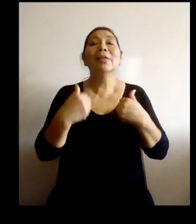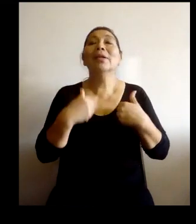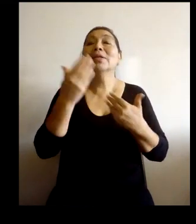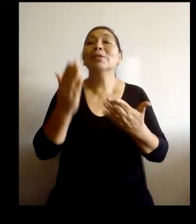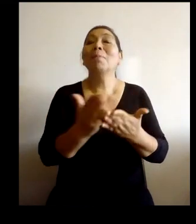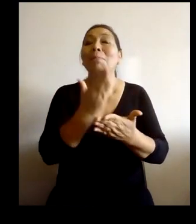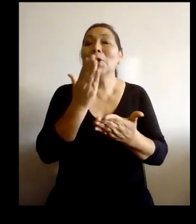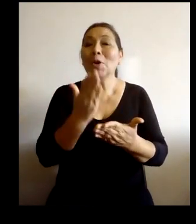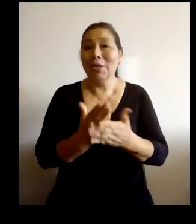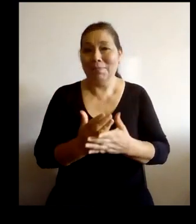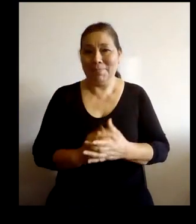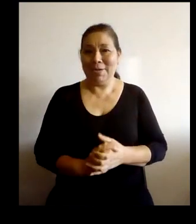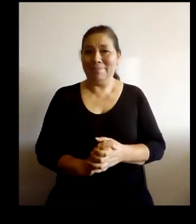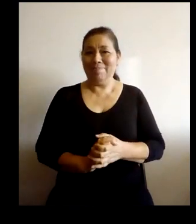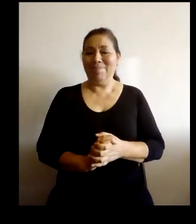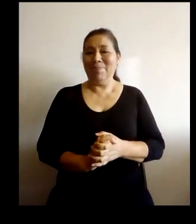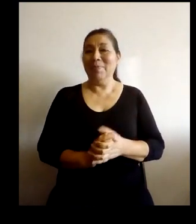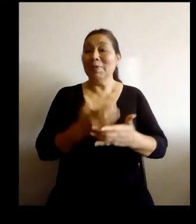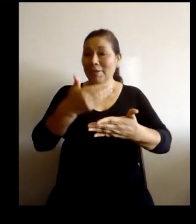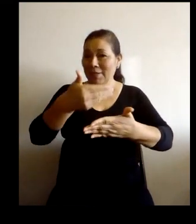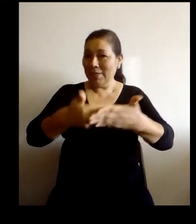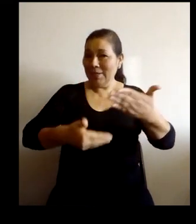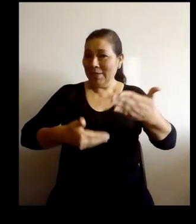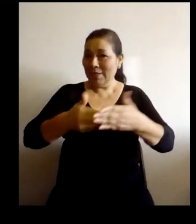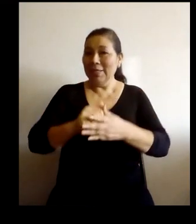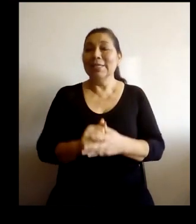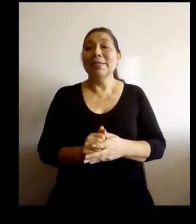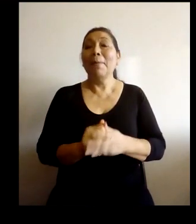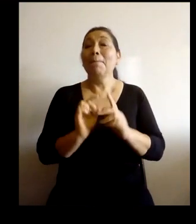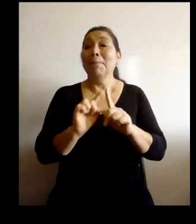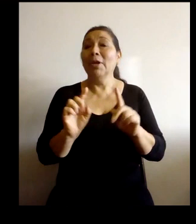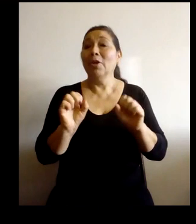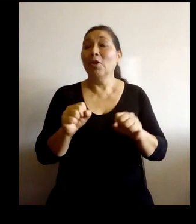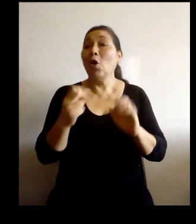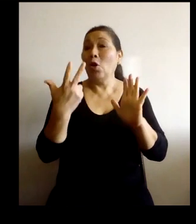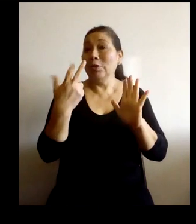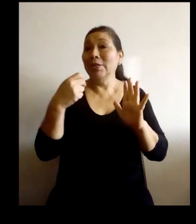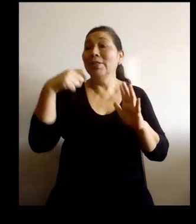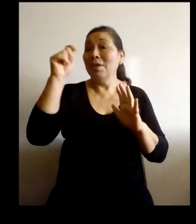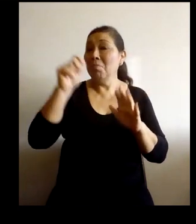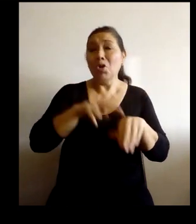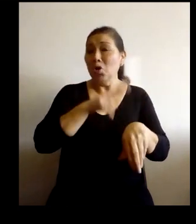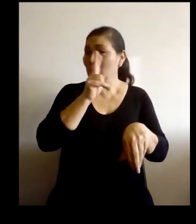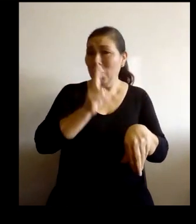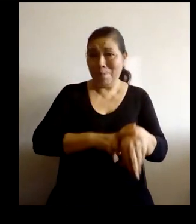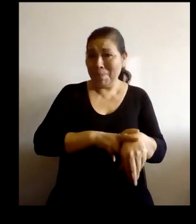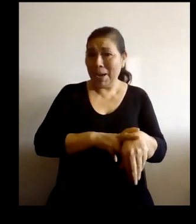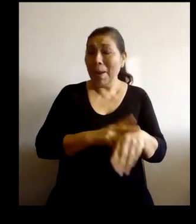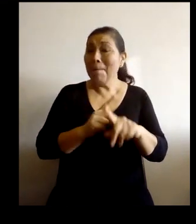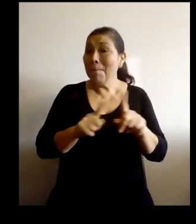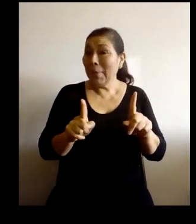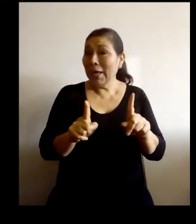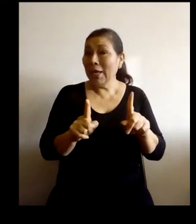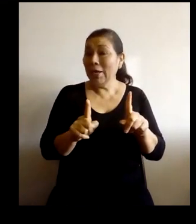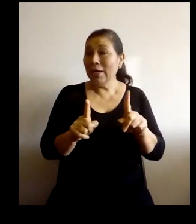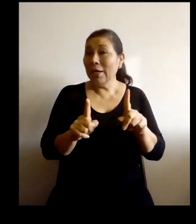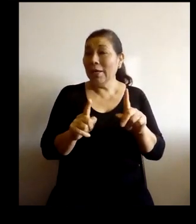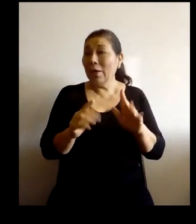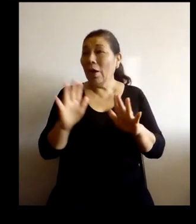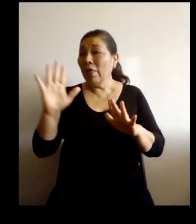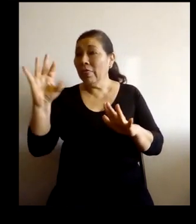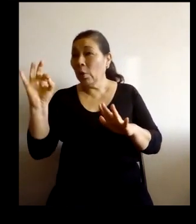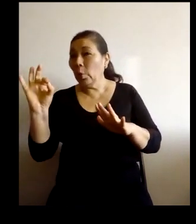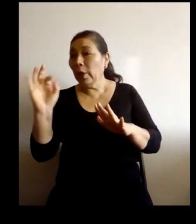con problemas. Como dice la misma documento técnico al cual vuelvo, si tiene más de 80% es normal, pero si tiene